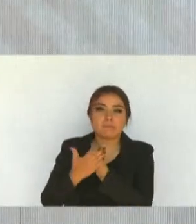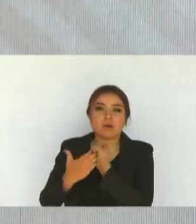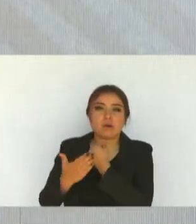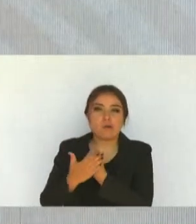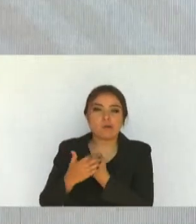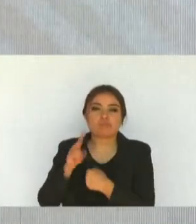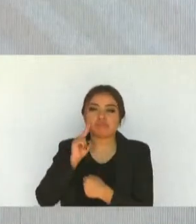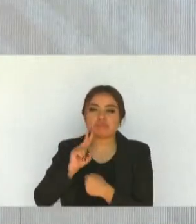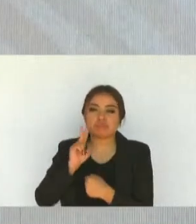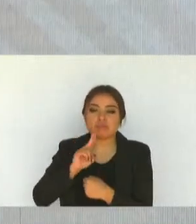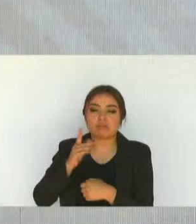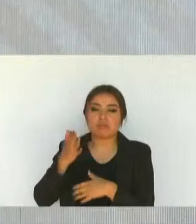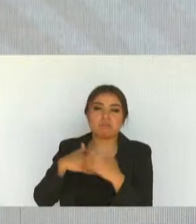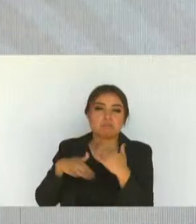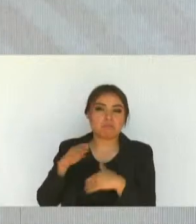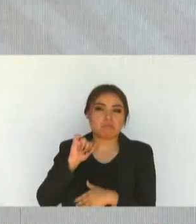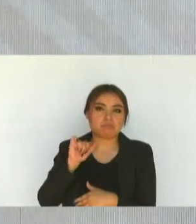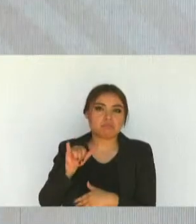en los próximos meses.